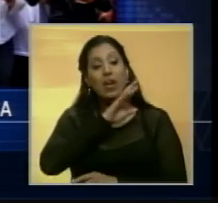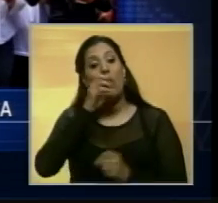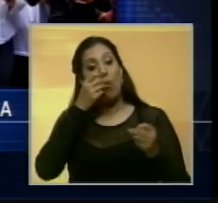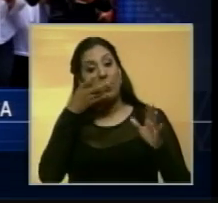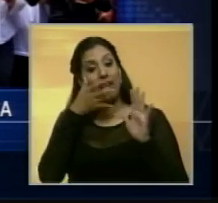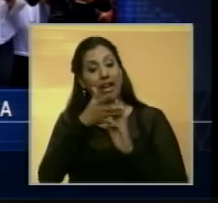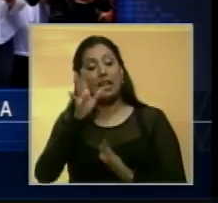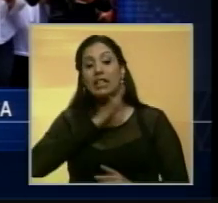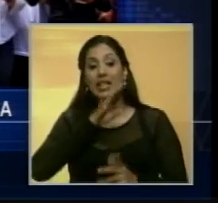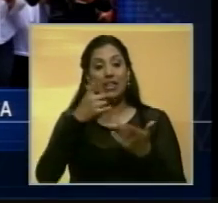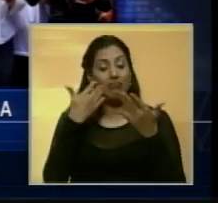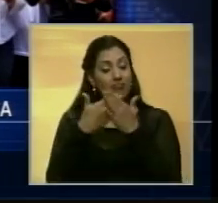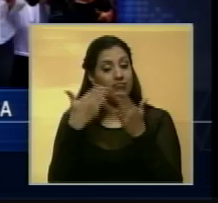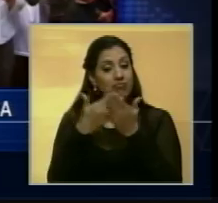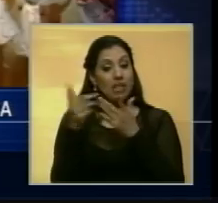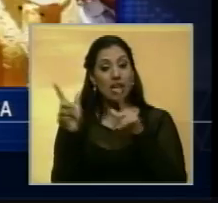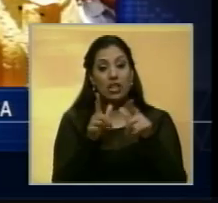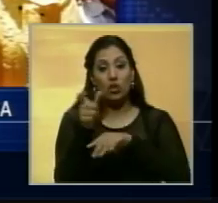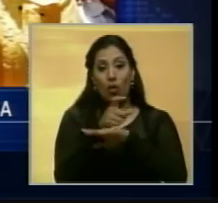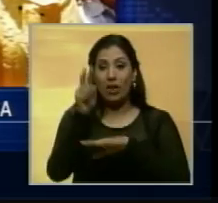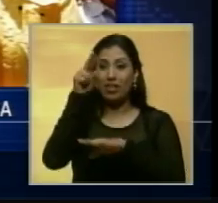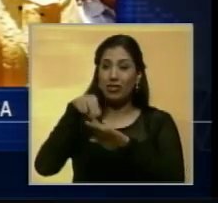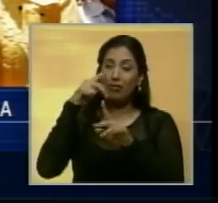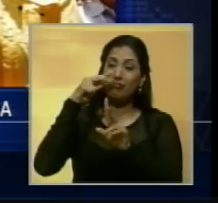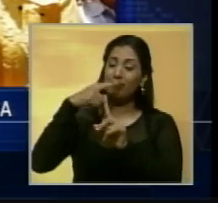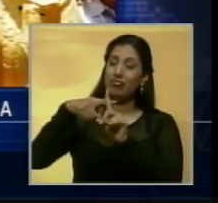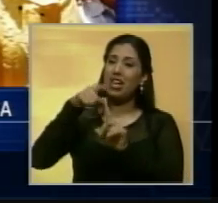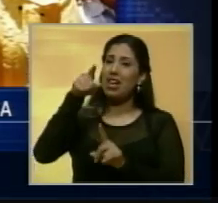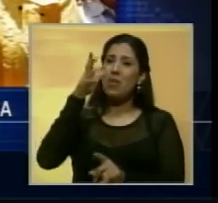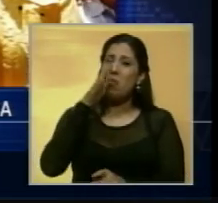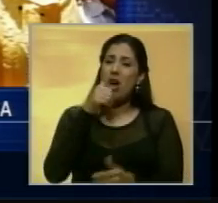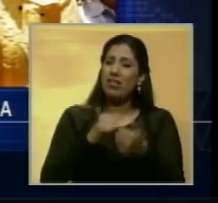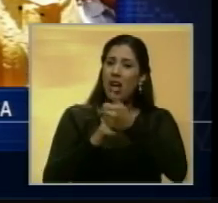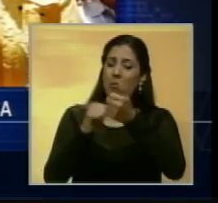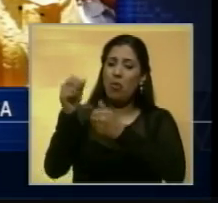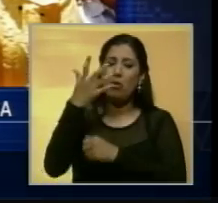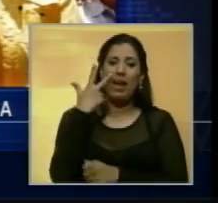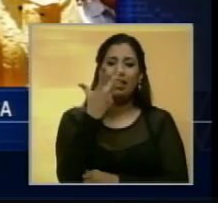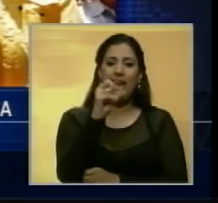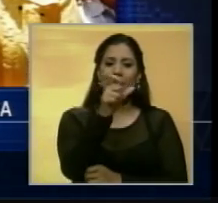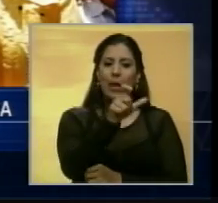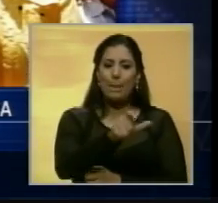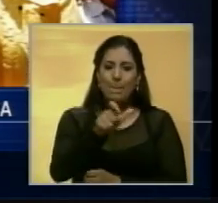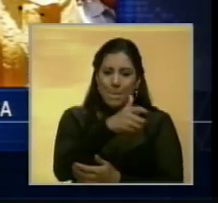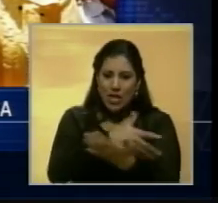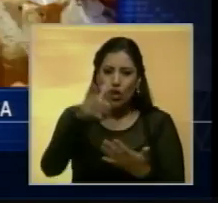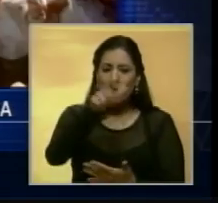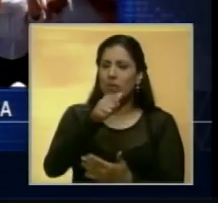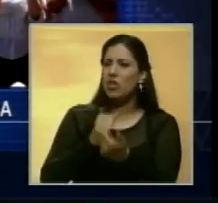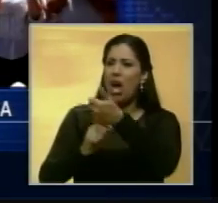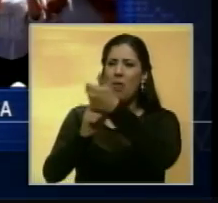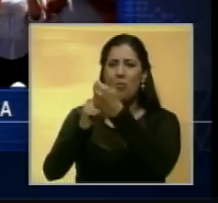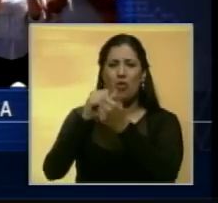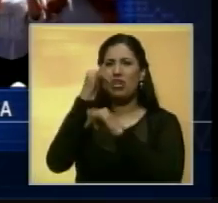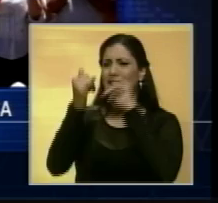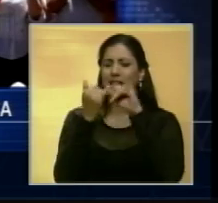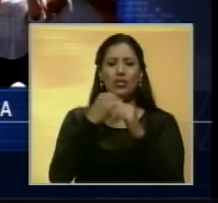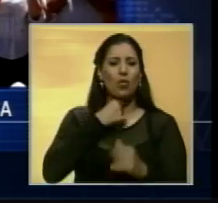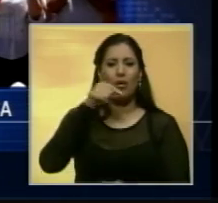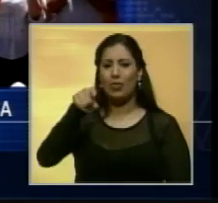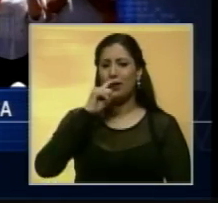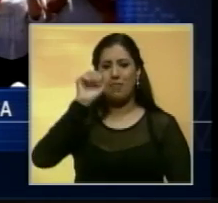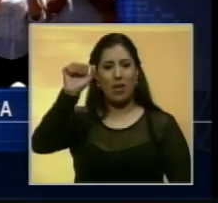afirmó que ha quedado en evidencia el gobierno nacional no posee el apoyo de 30 millones de venezolanos ni de la comunidad